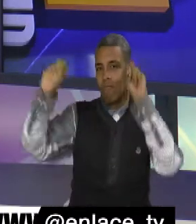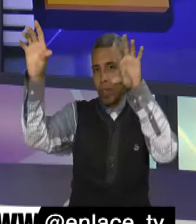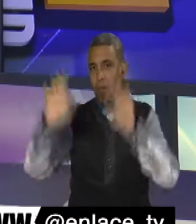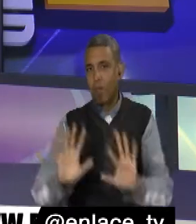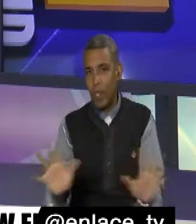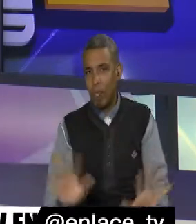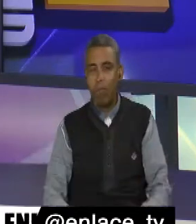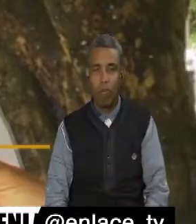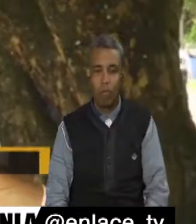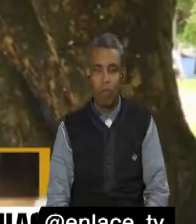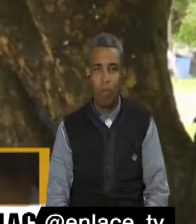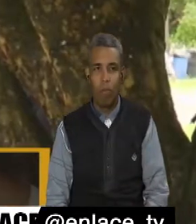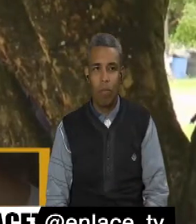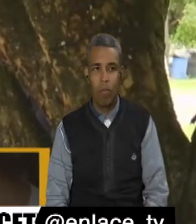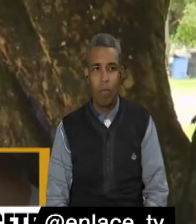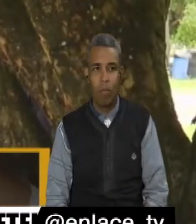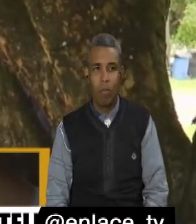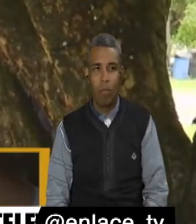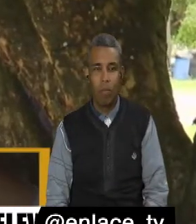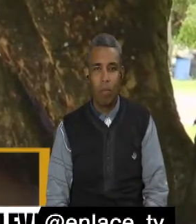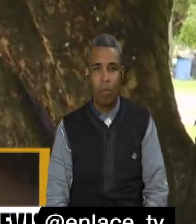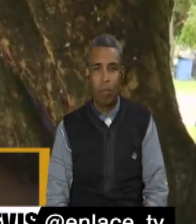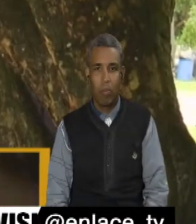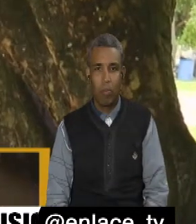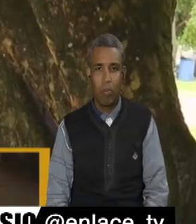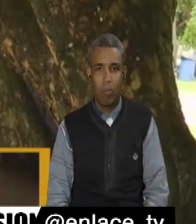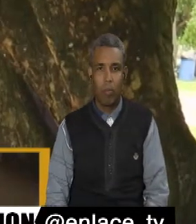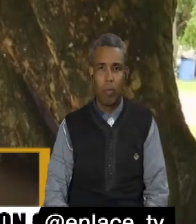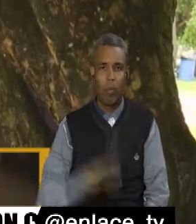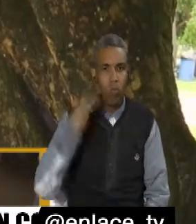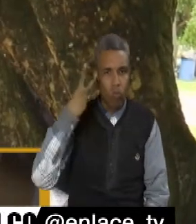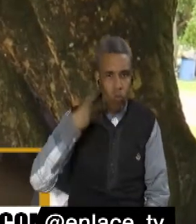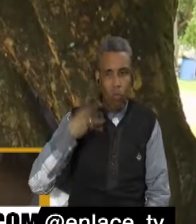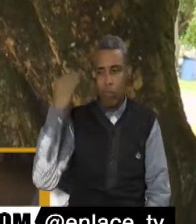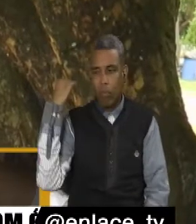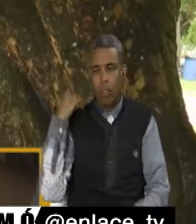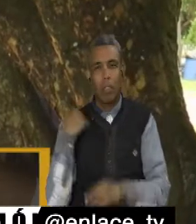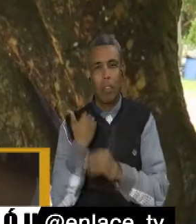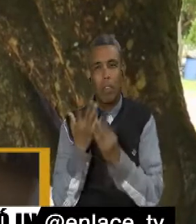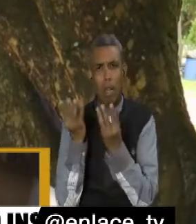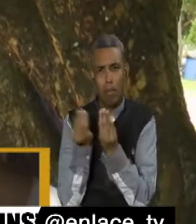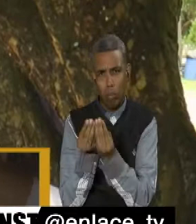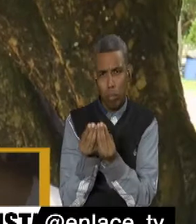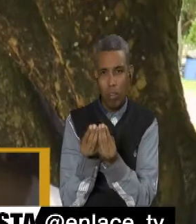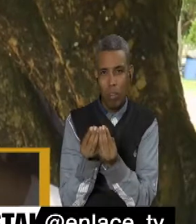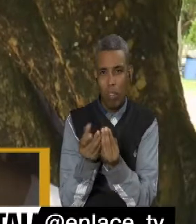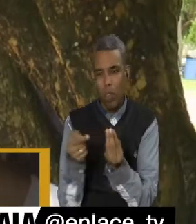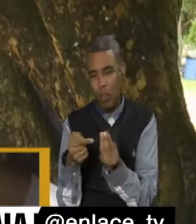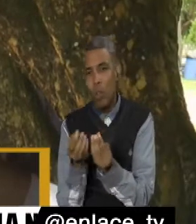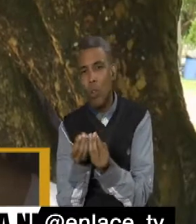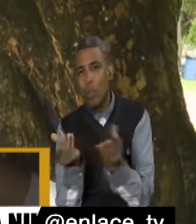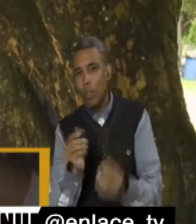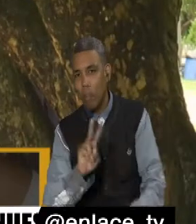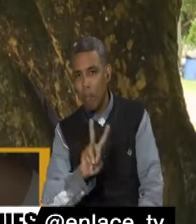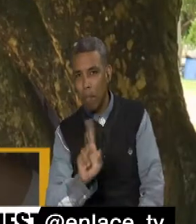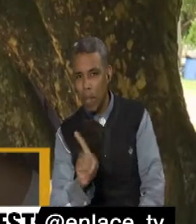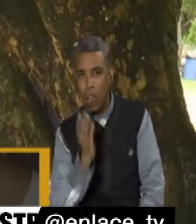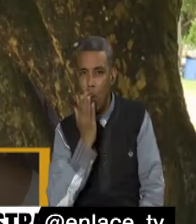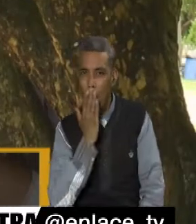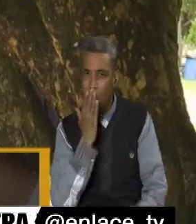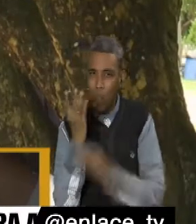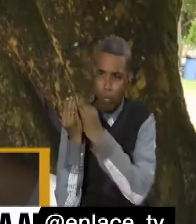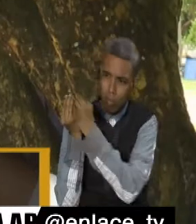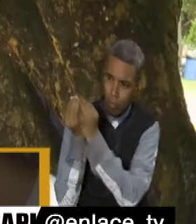Limón. Desde hace 3 días al municipio de Barranca Bermeja arribaron 21 miembros de una comunidad indígena, un resguardo indígena